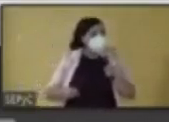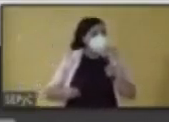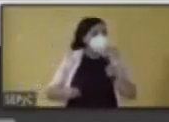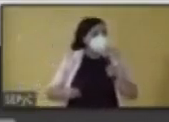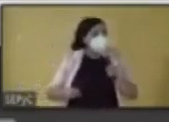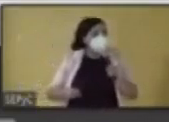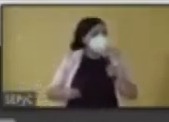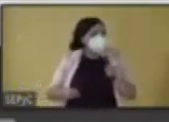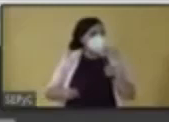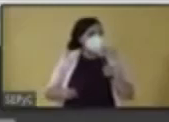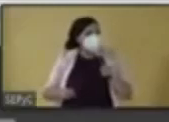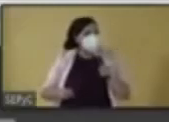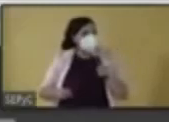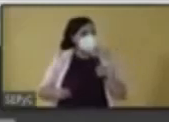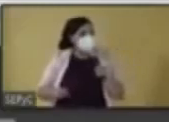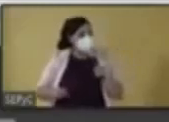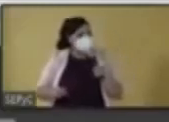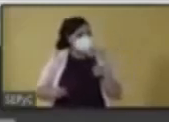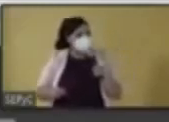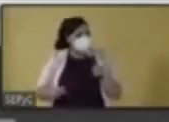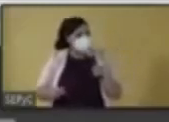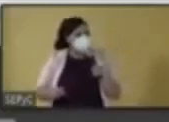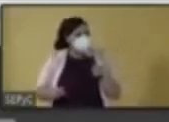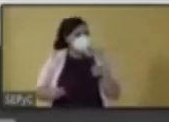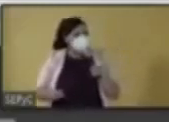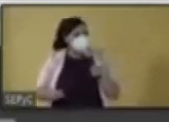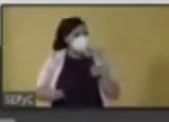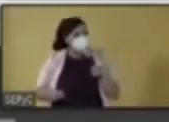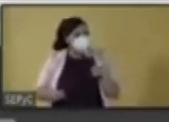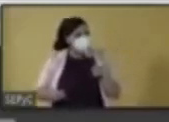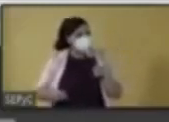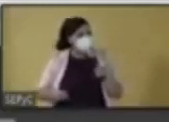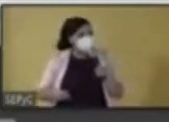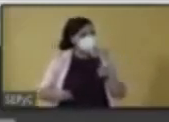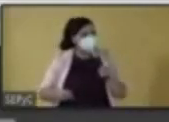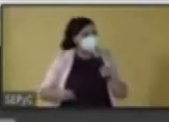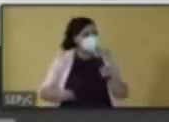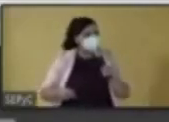especificamos el nombre o la denominación social de esta persona moral